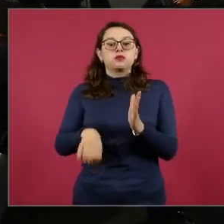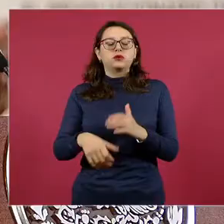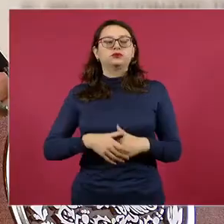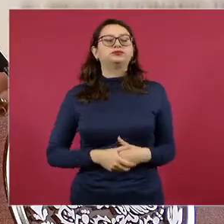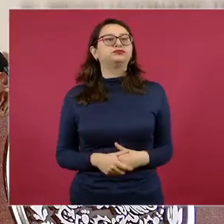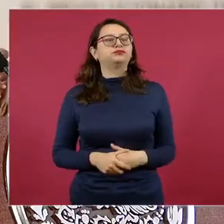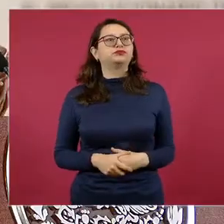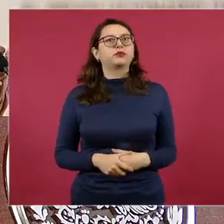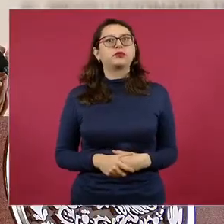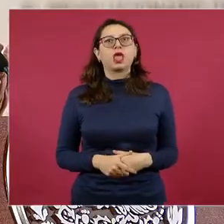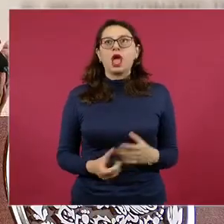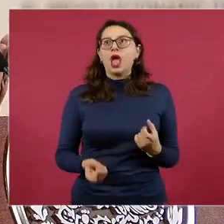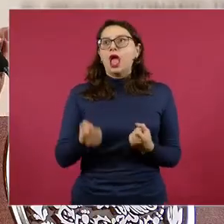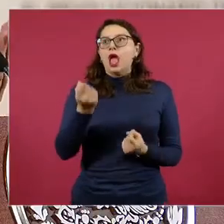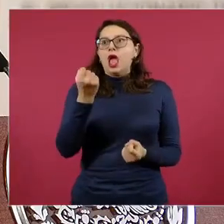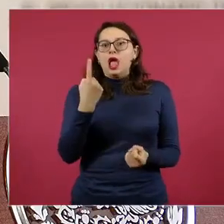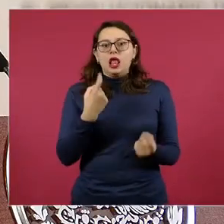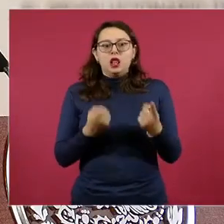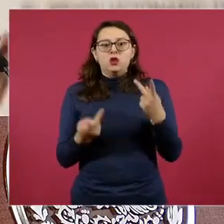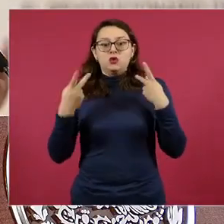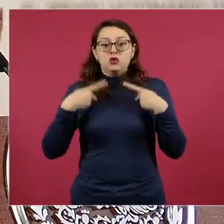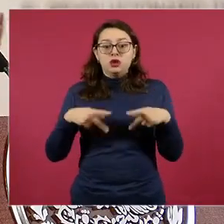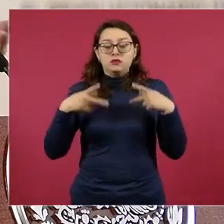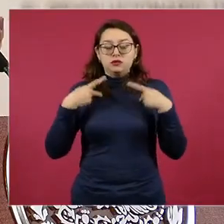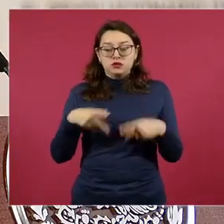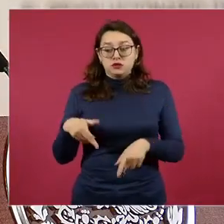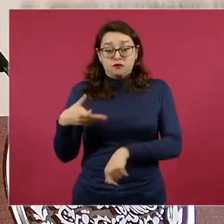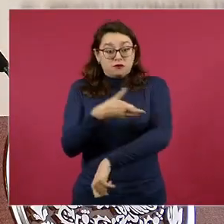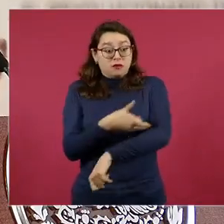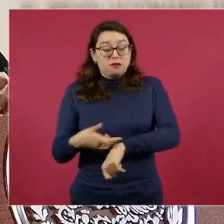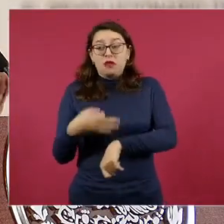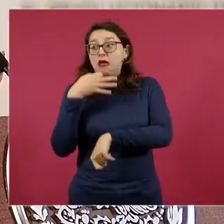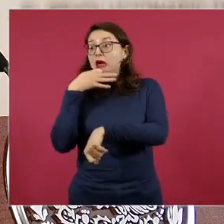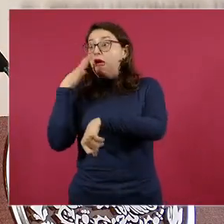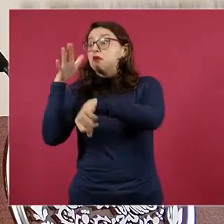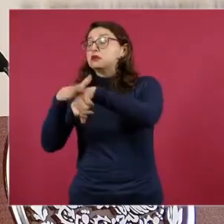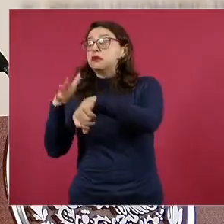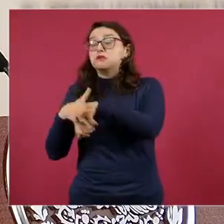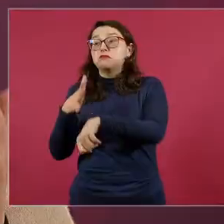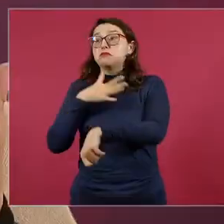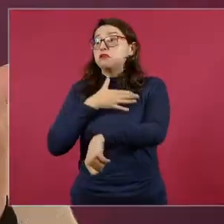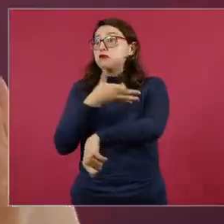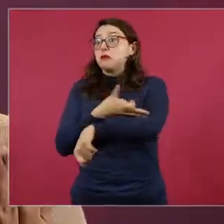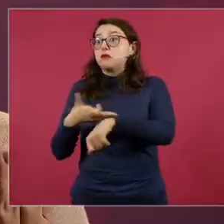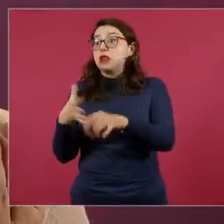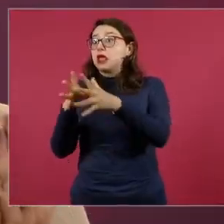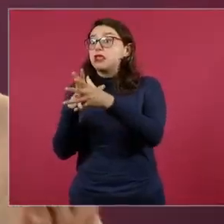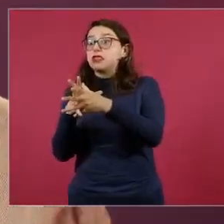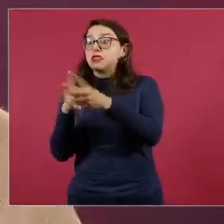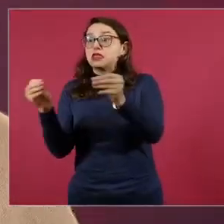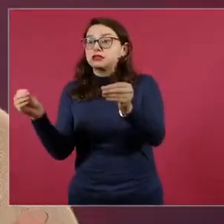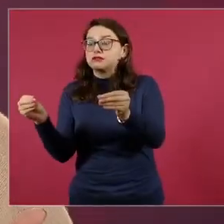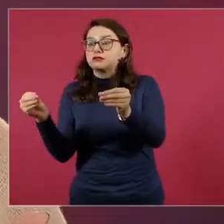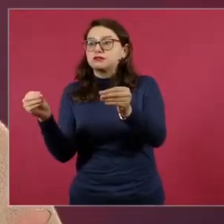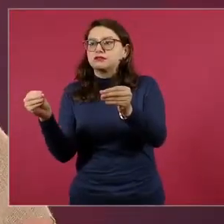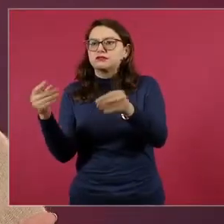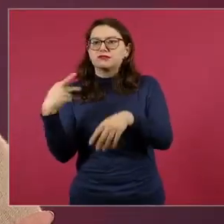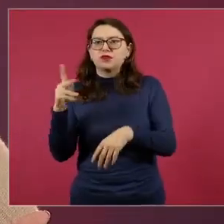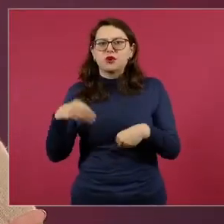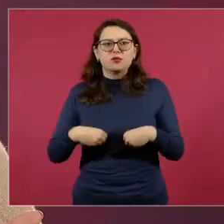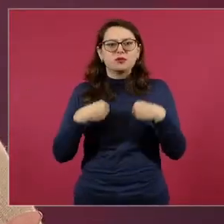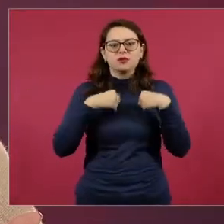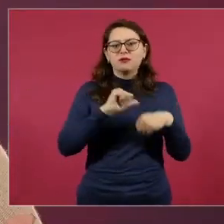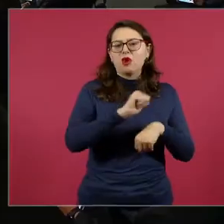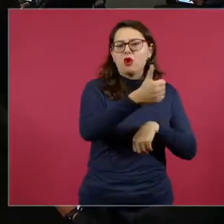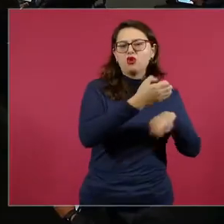declaradas o presentadas como desaparecidas, denunciadas como desaparecidas en un estado y sin embargo aparecen en